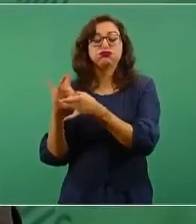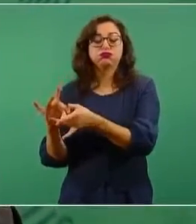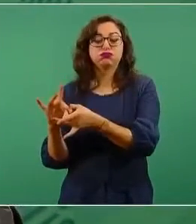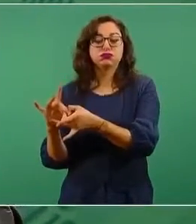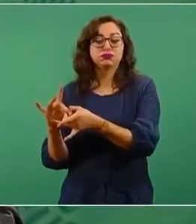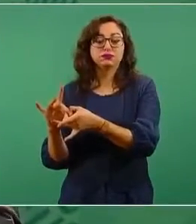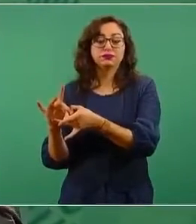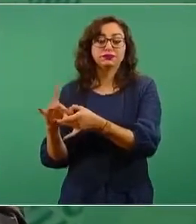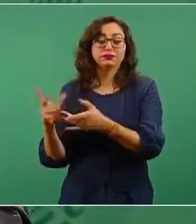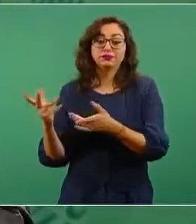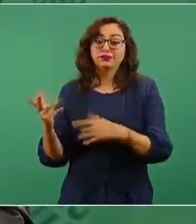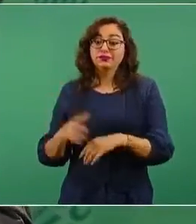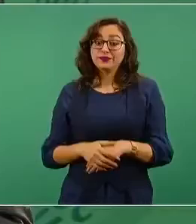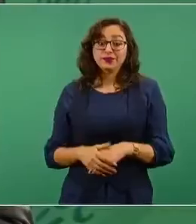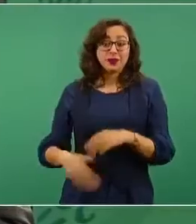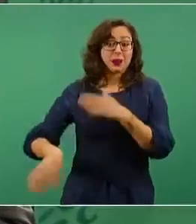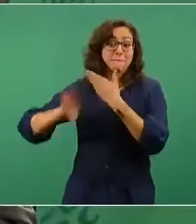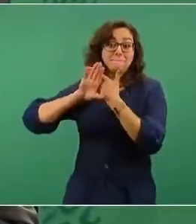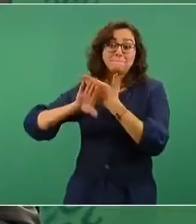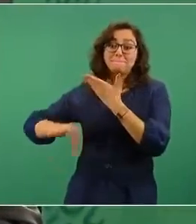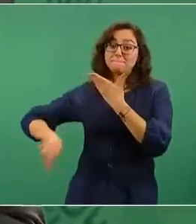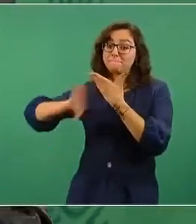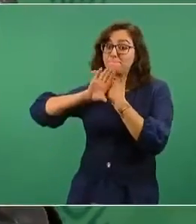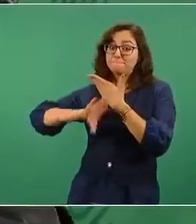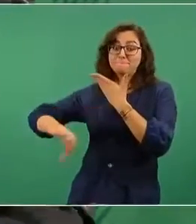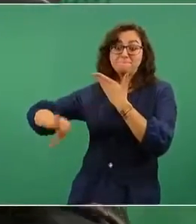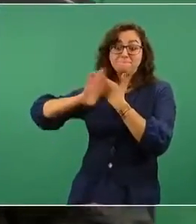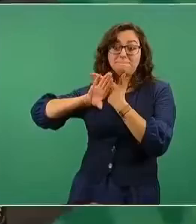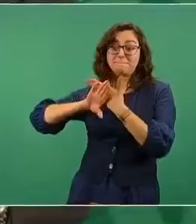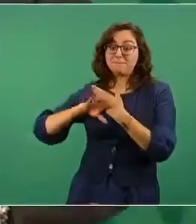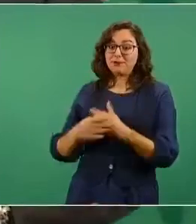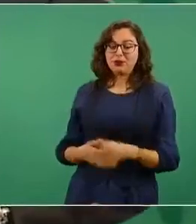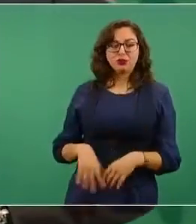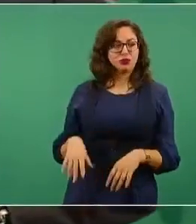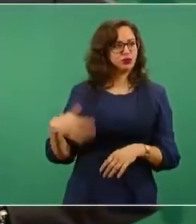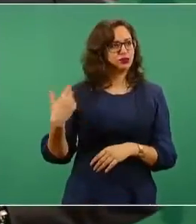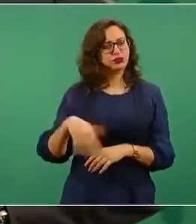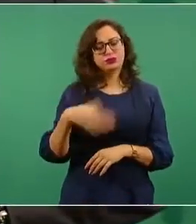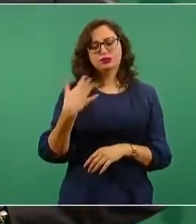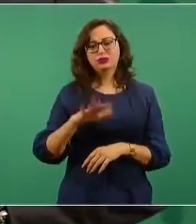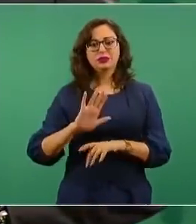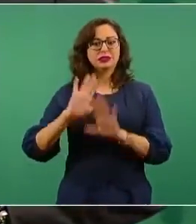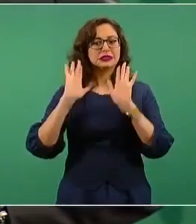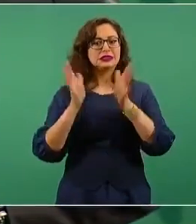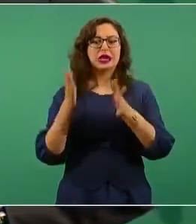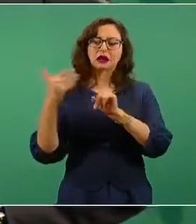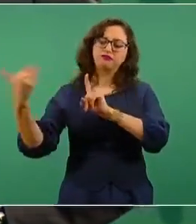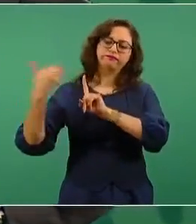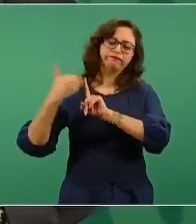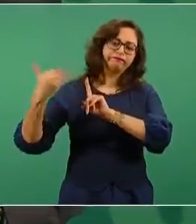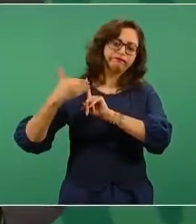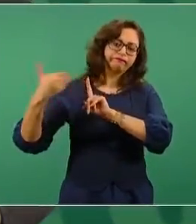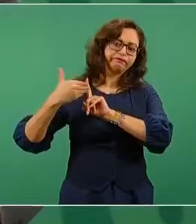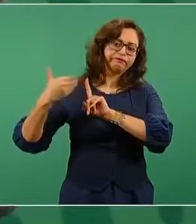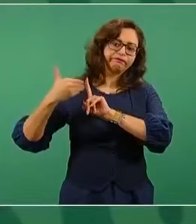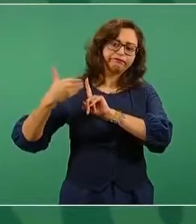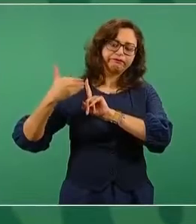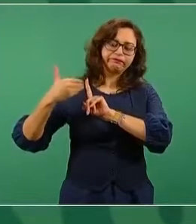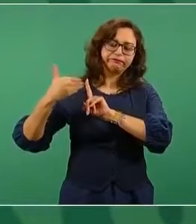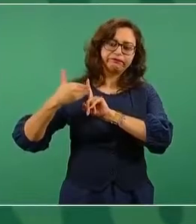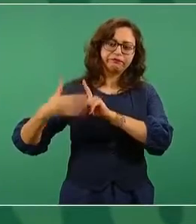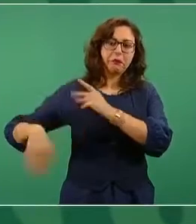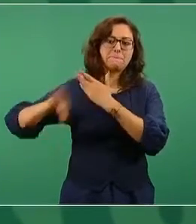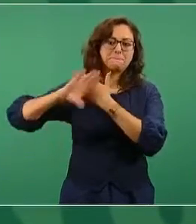pues somos sus clientes favoritos. Nos atacan un día sí y el otro